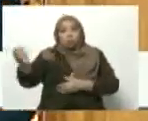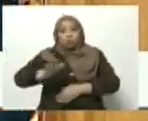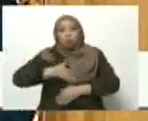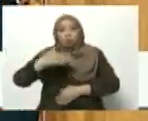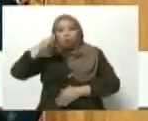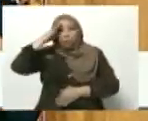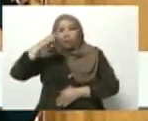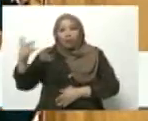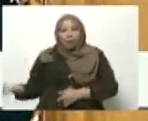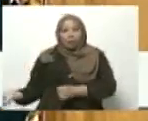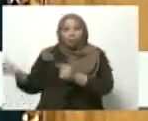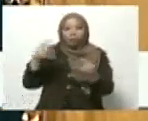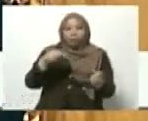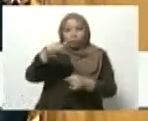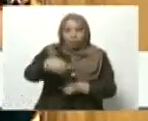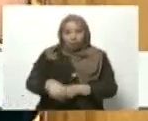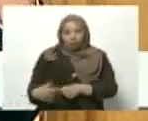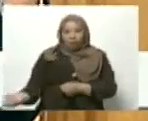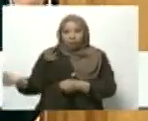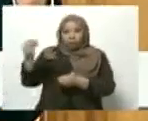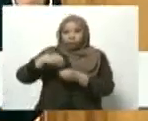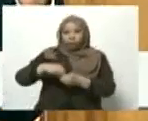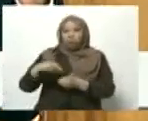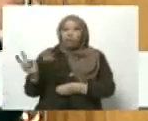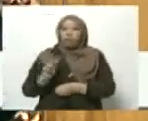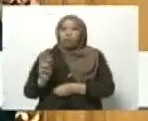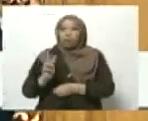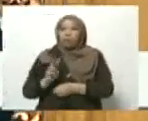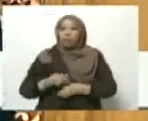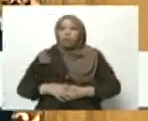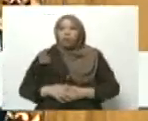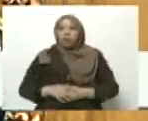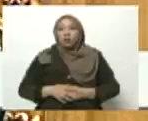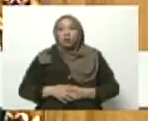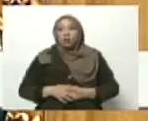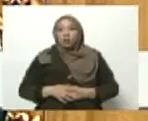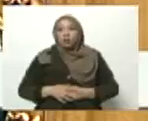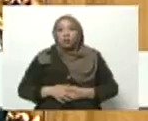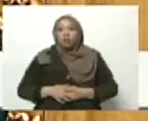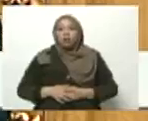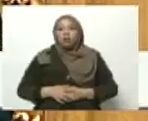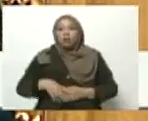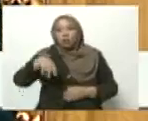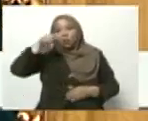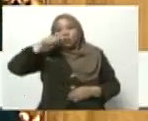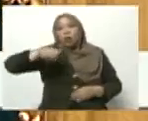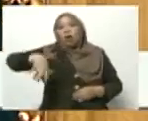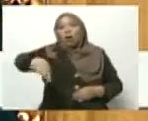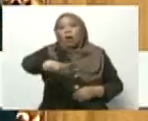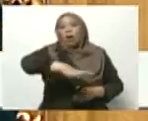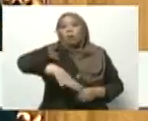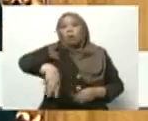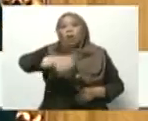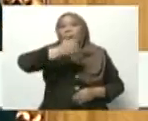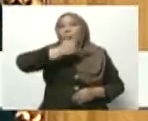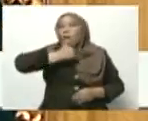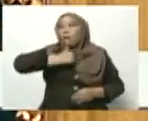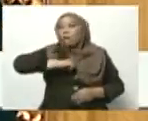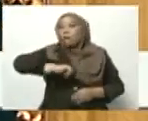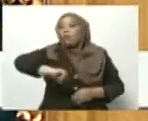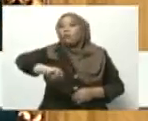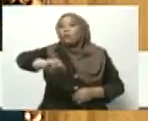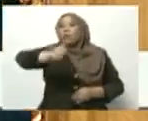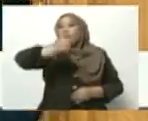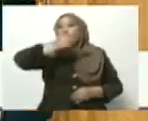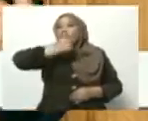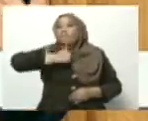yo, en verdad, un reconocimiento a todos ustedes, a todo el pueblo de Venezuela que aguantó esa semana